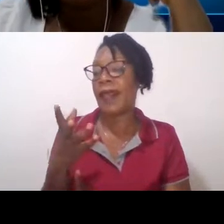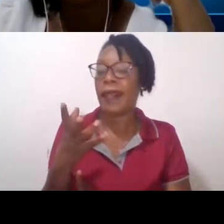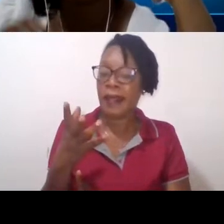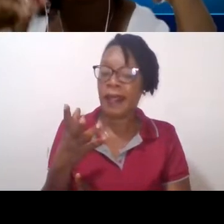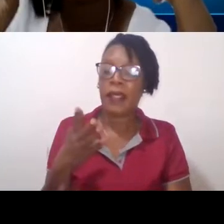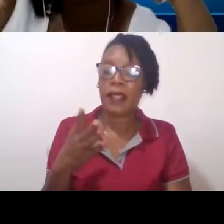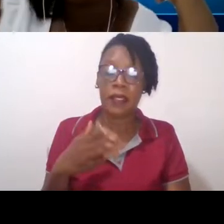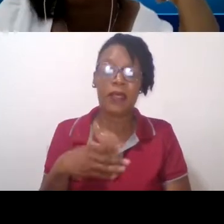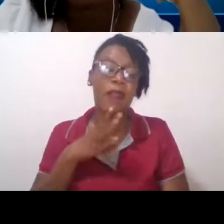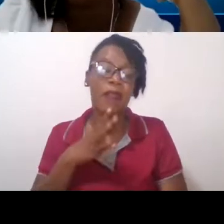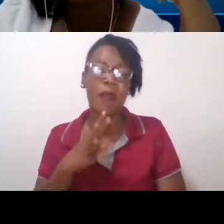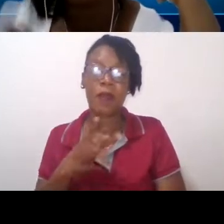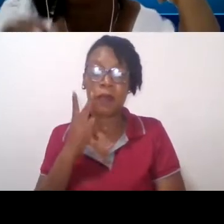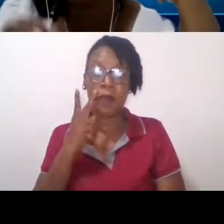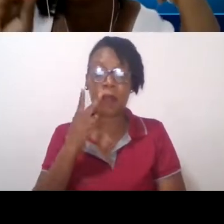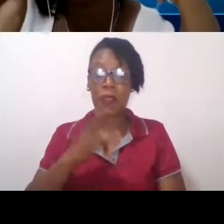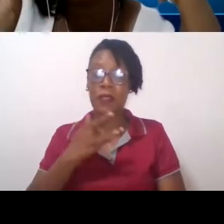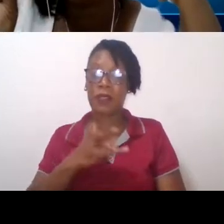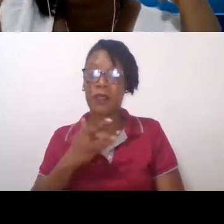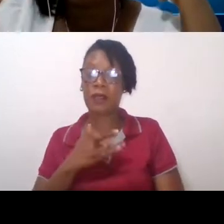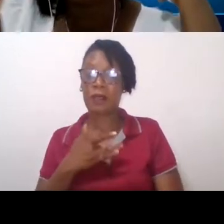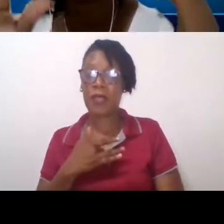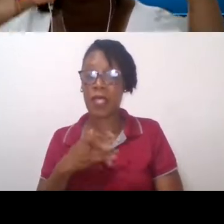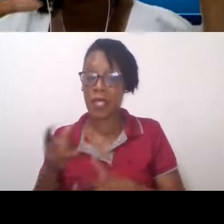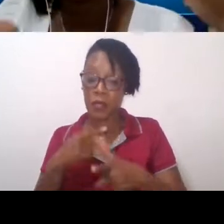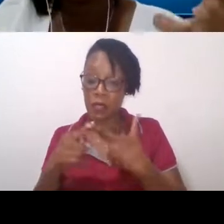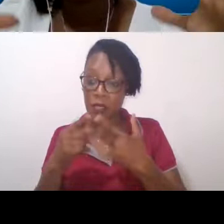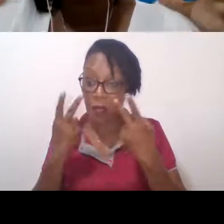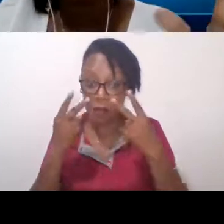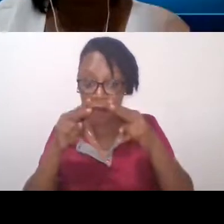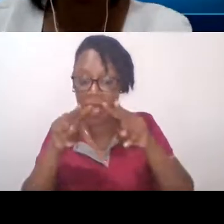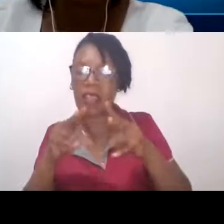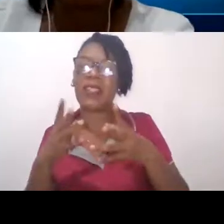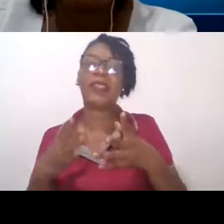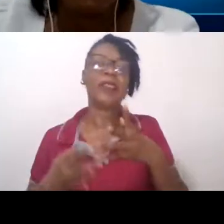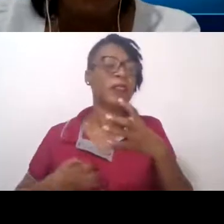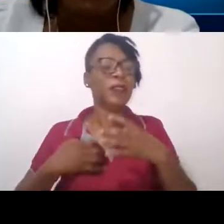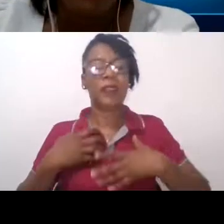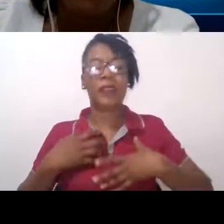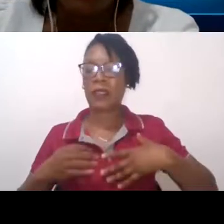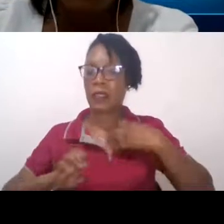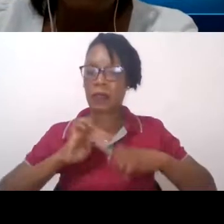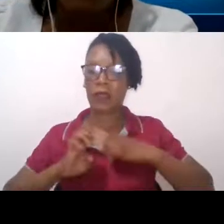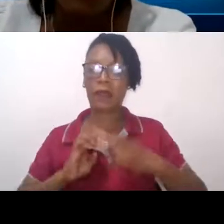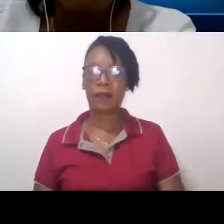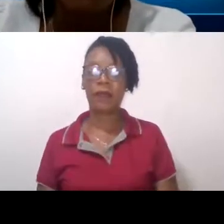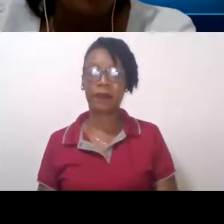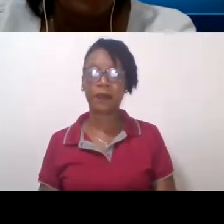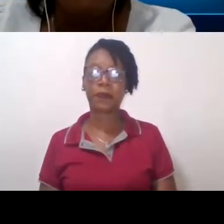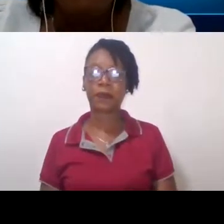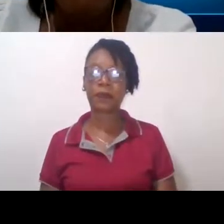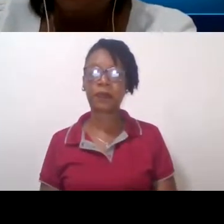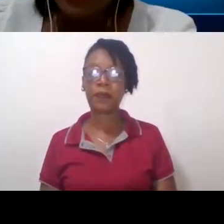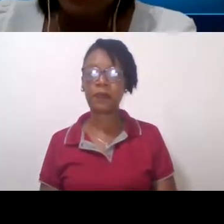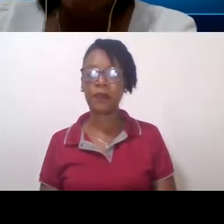sentimos, y cuando estamos viendo las cosas, las vemos desde las emociones, no desde una mirada objetiva. Creo que eso es